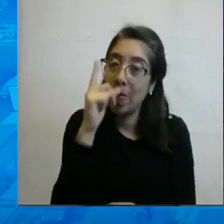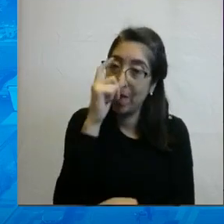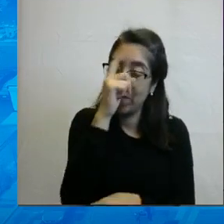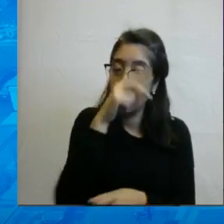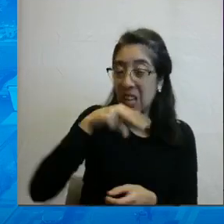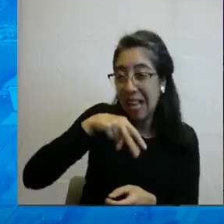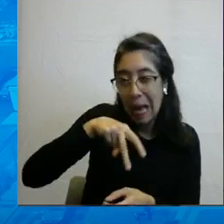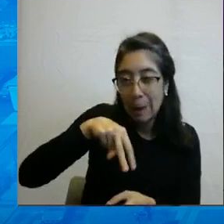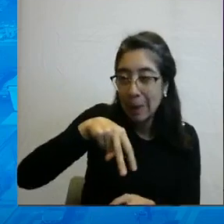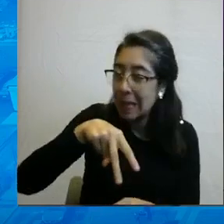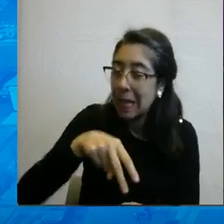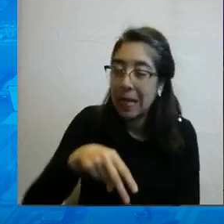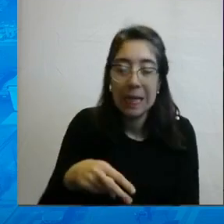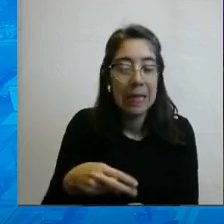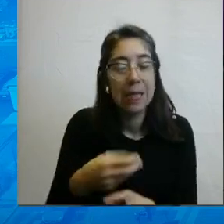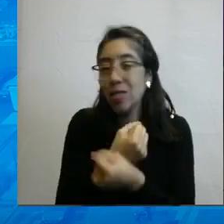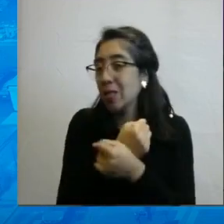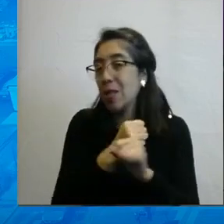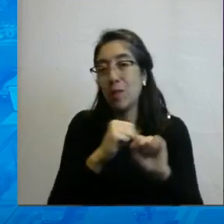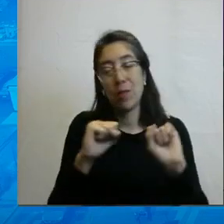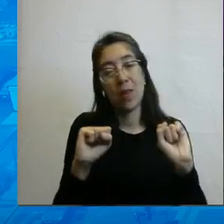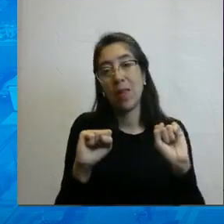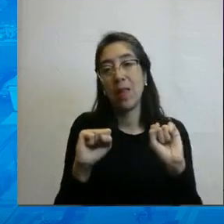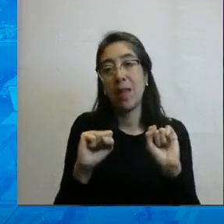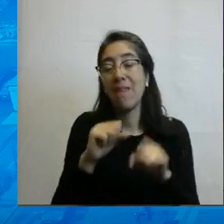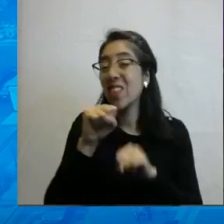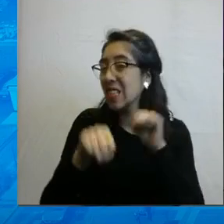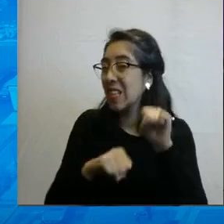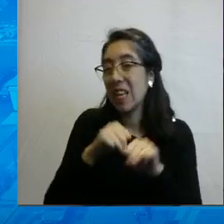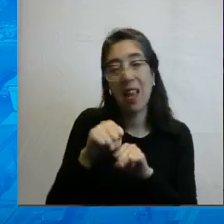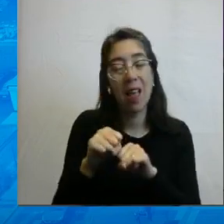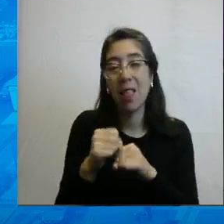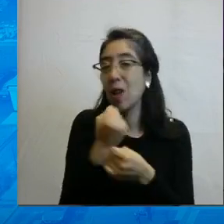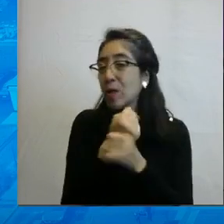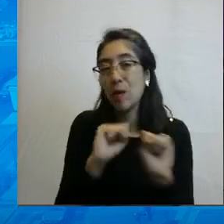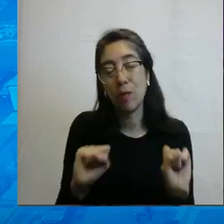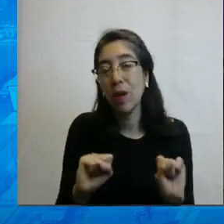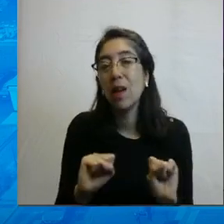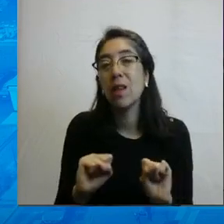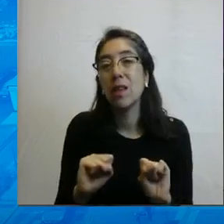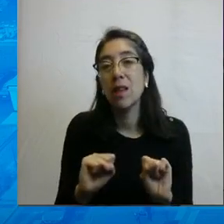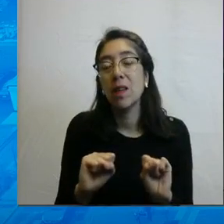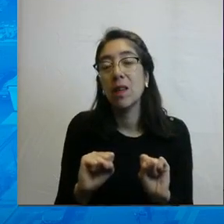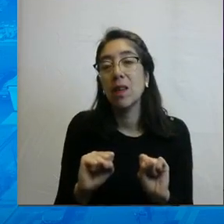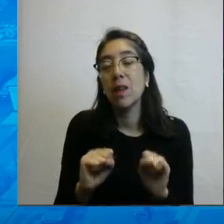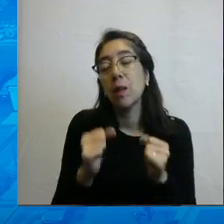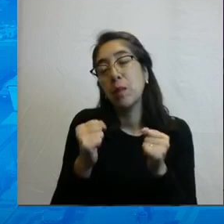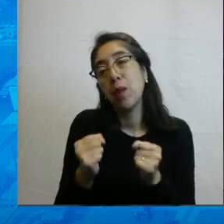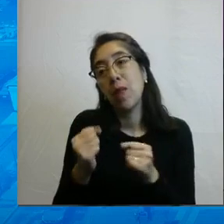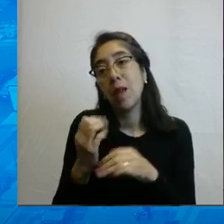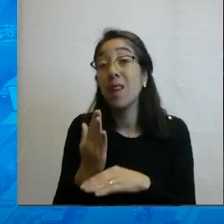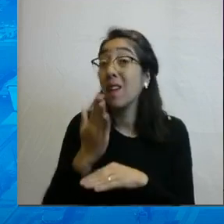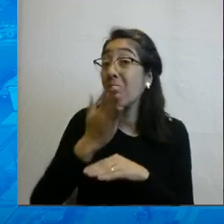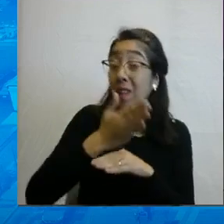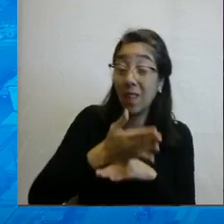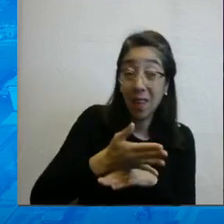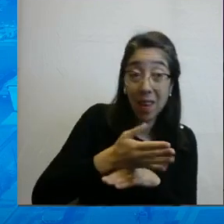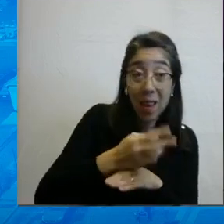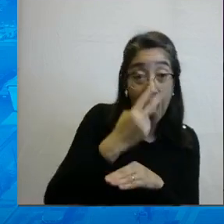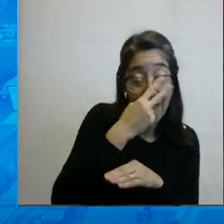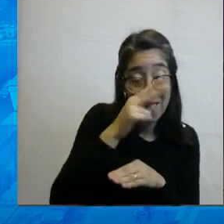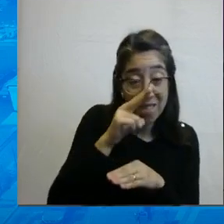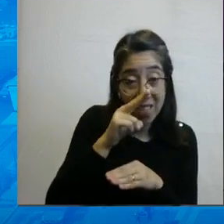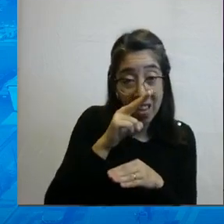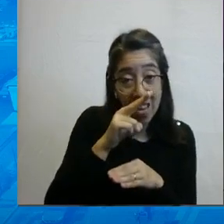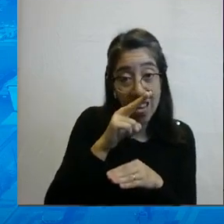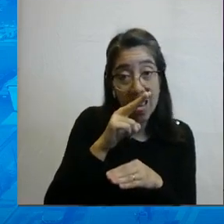tranquilamente, digamos, de a pie o en bicicleta. Es importante que se haga un recorrido y también se califique la urgencia de lo